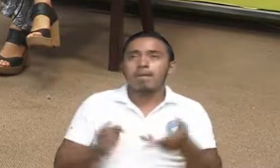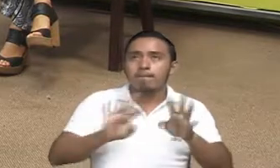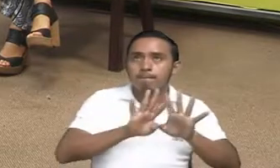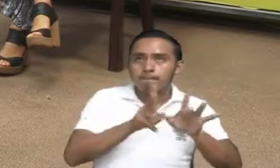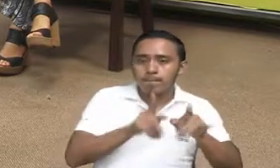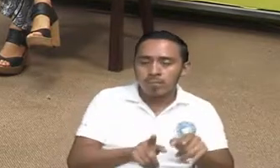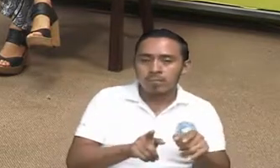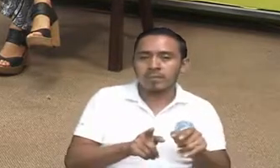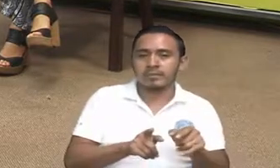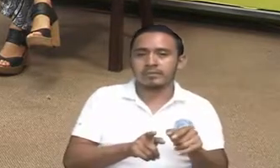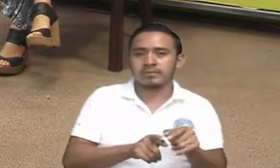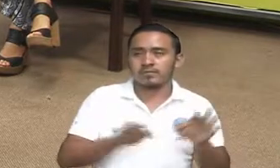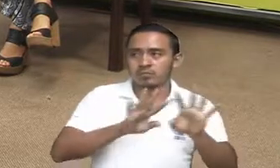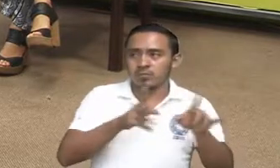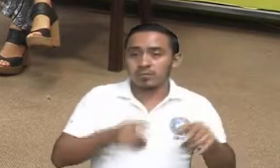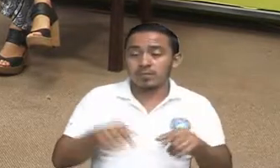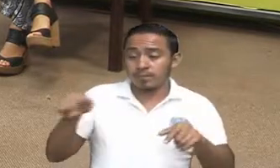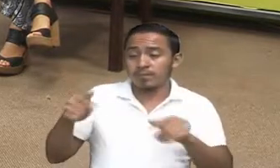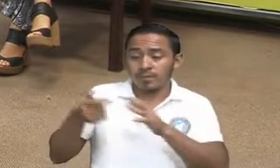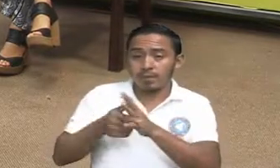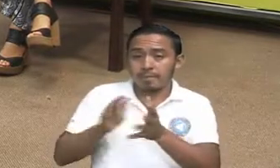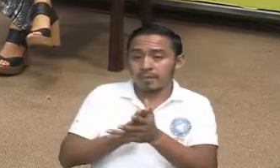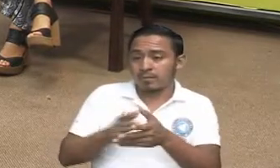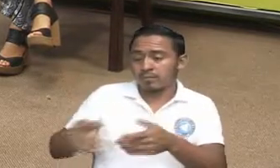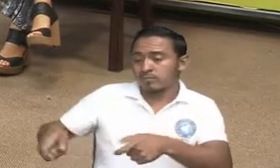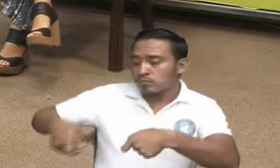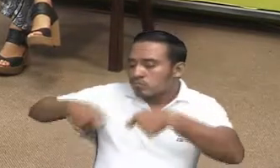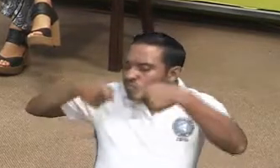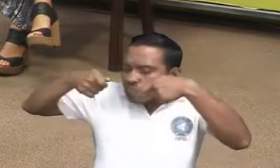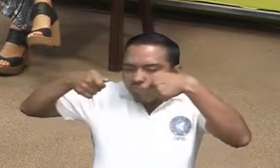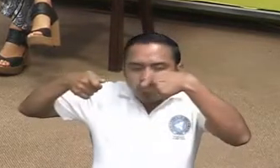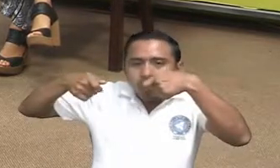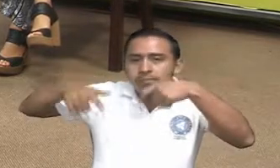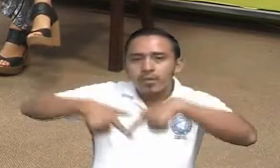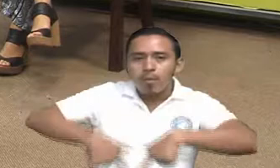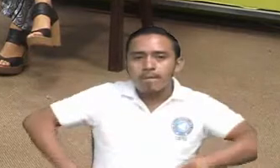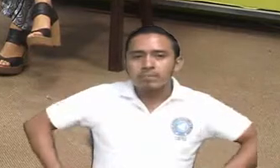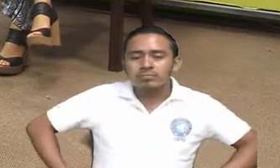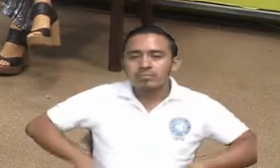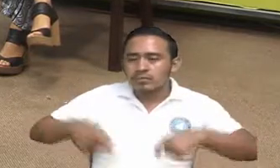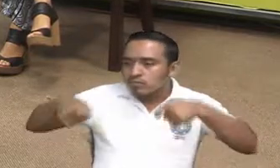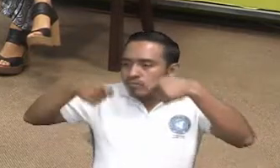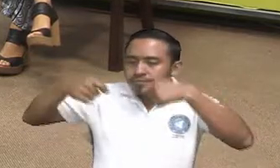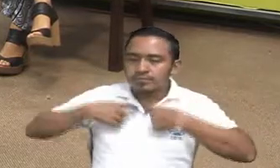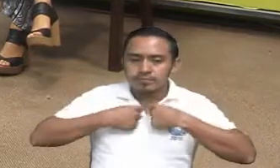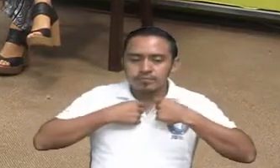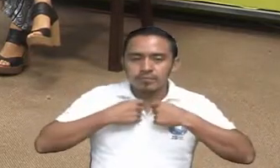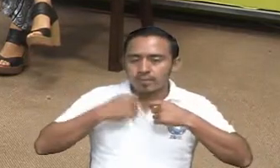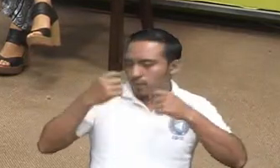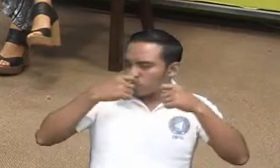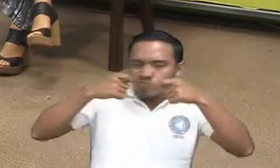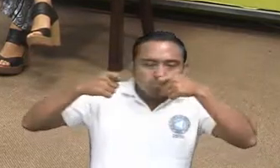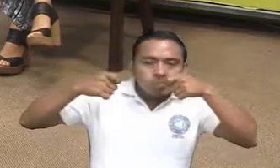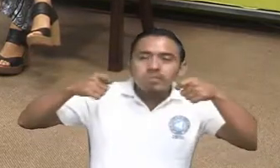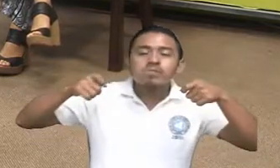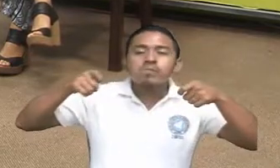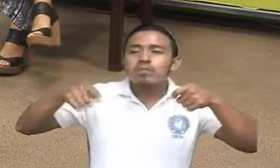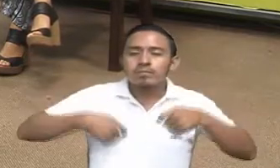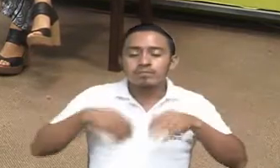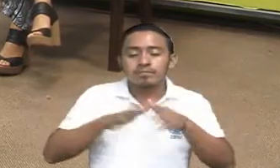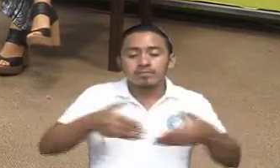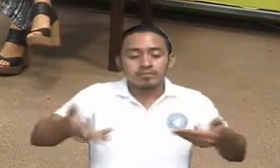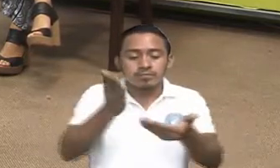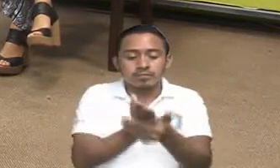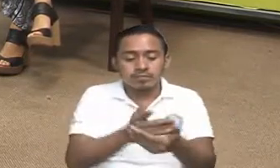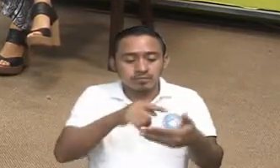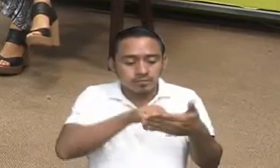que los esposos les revisan la ropa interior, les revisan las camisas, les revisan todo, ¿verdad?, las carteras,